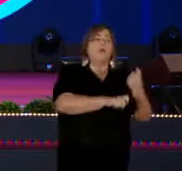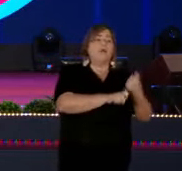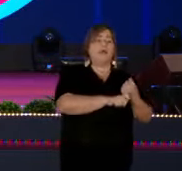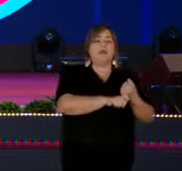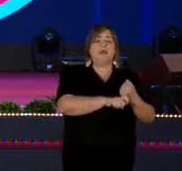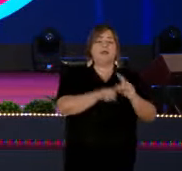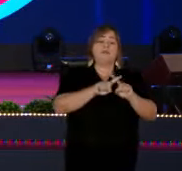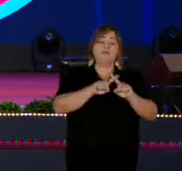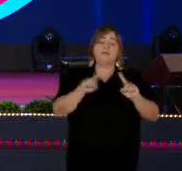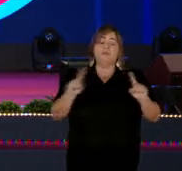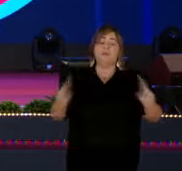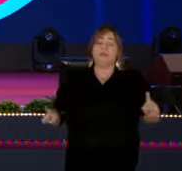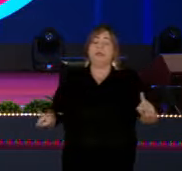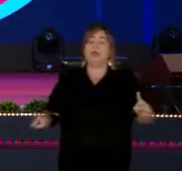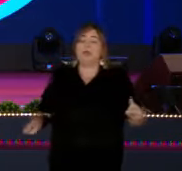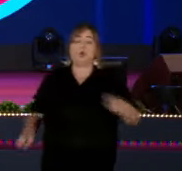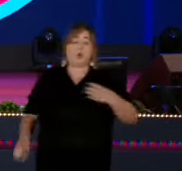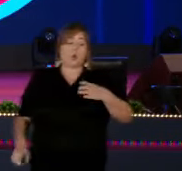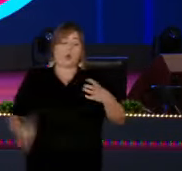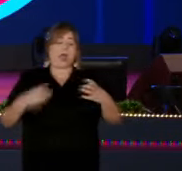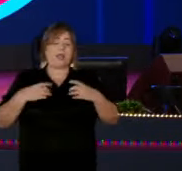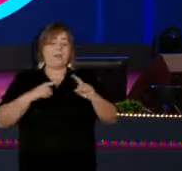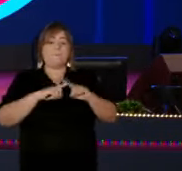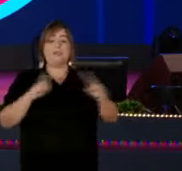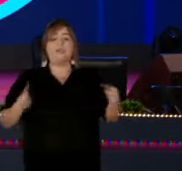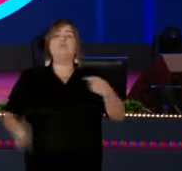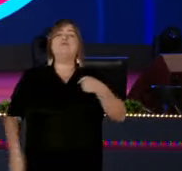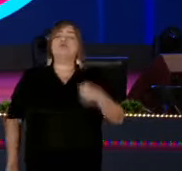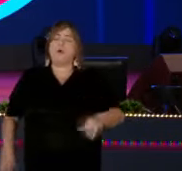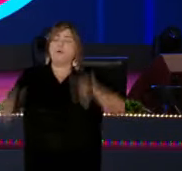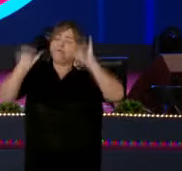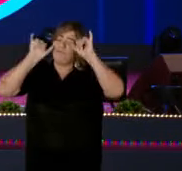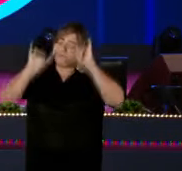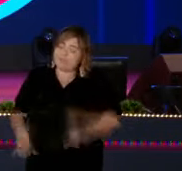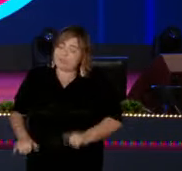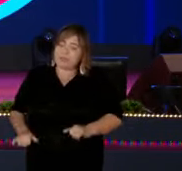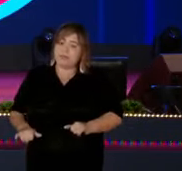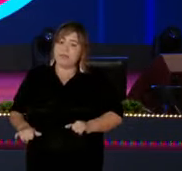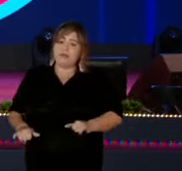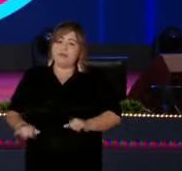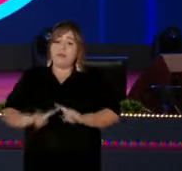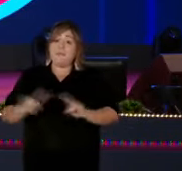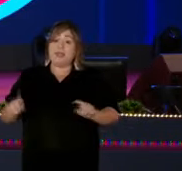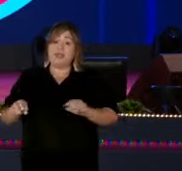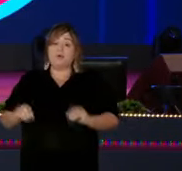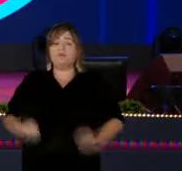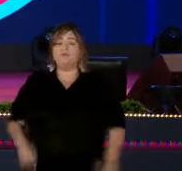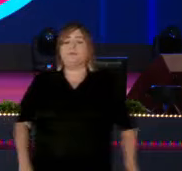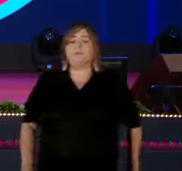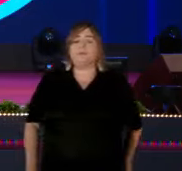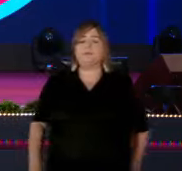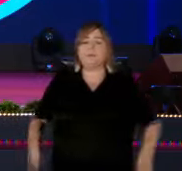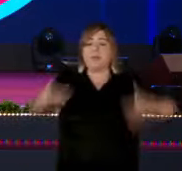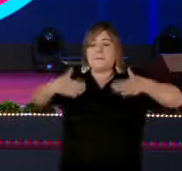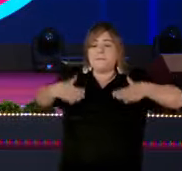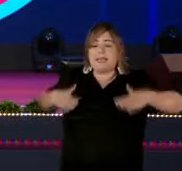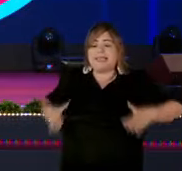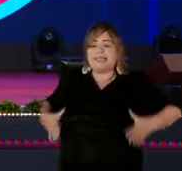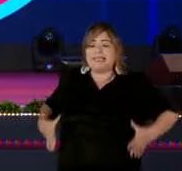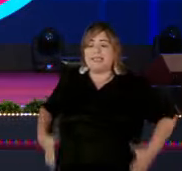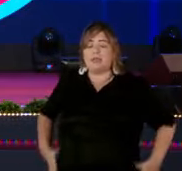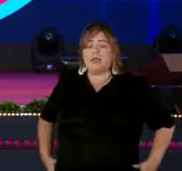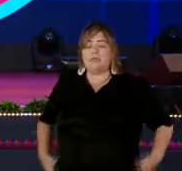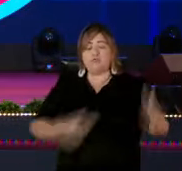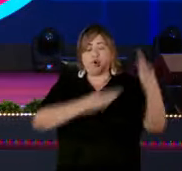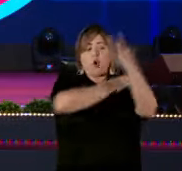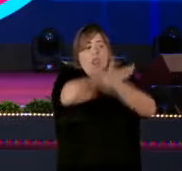un berrinche. Pero usted siga firme. Siga. Mantente vestido con la armadura de Dios y